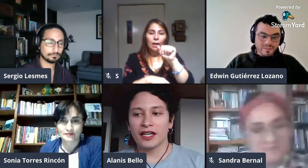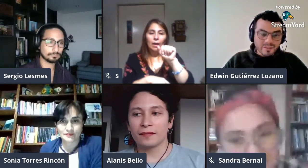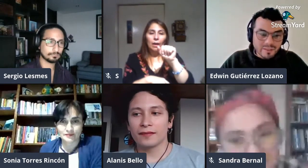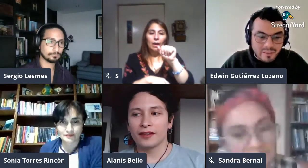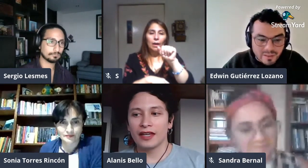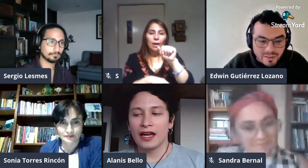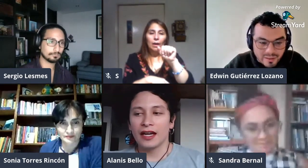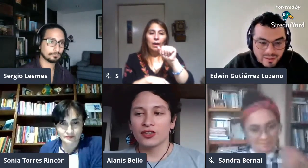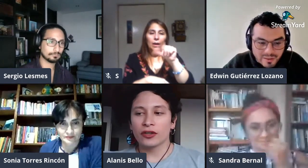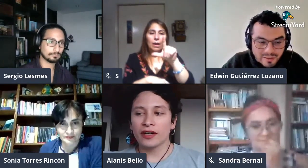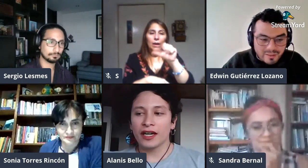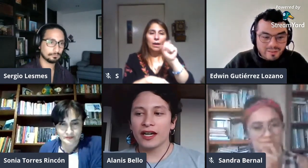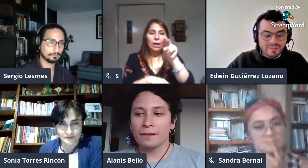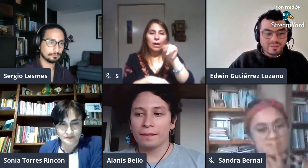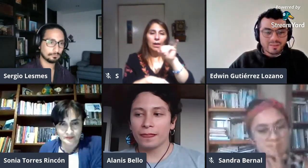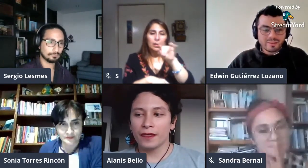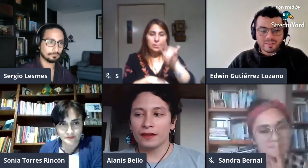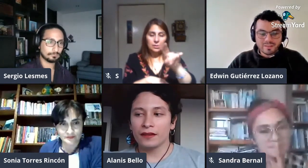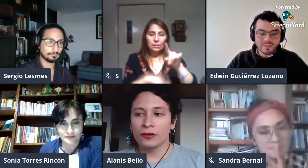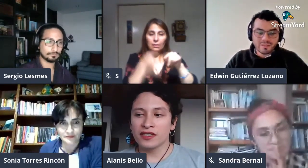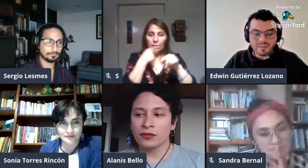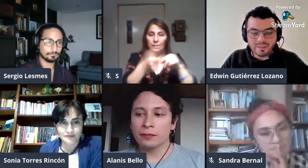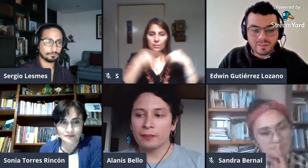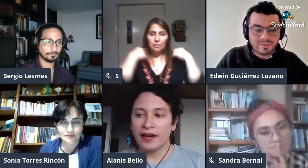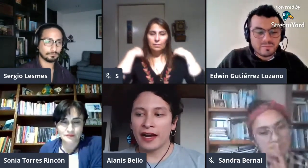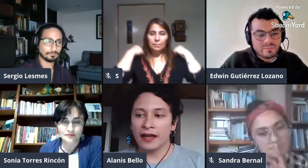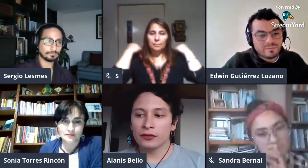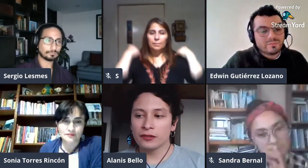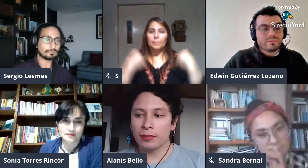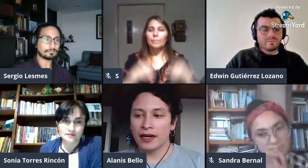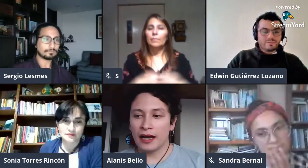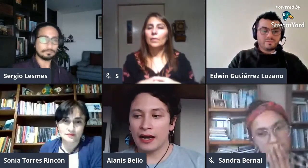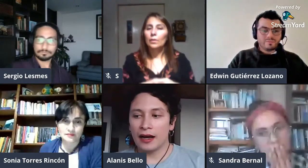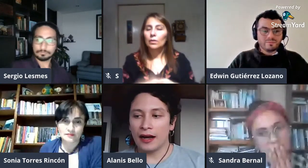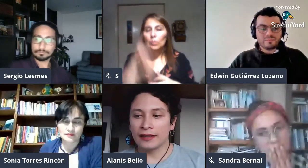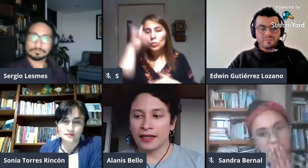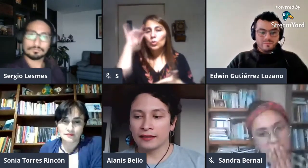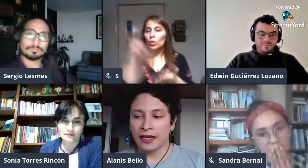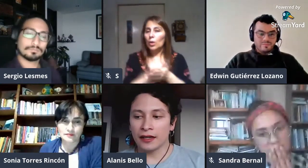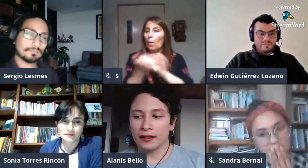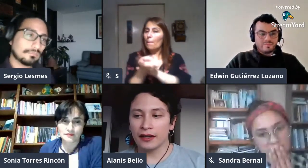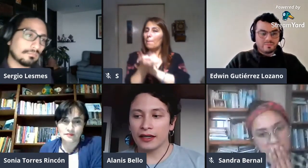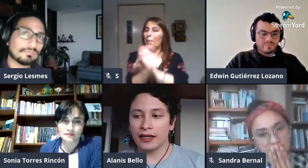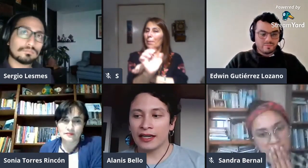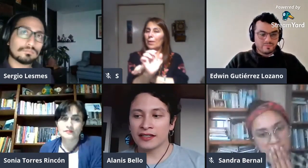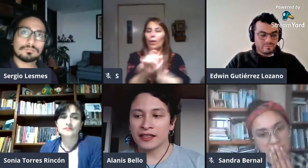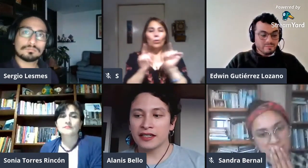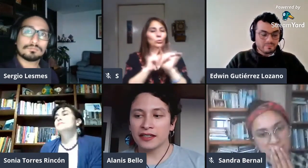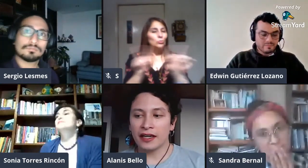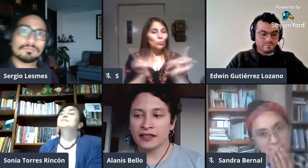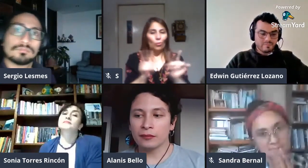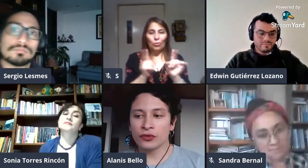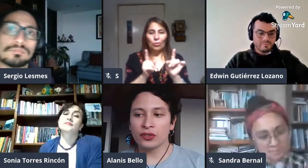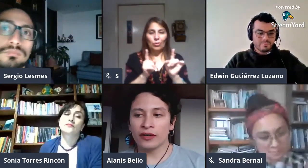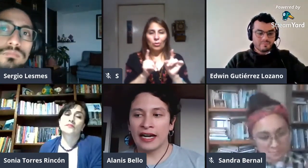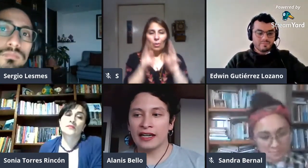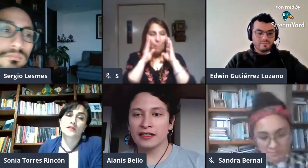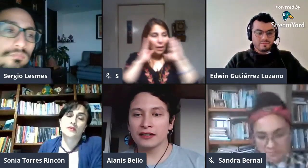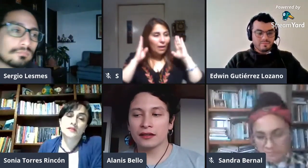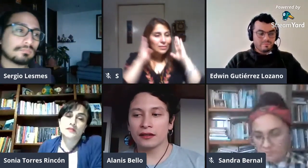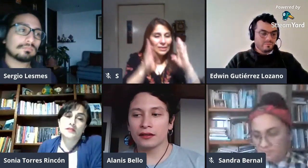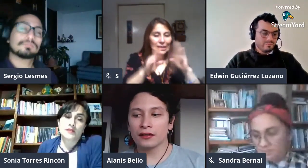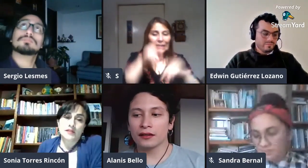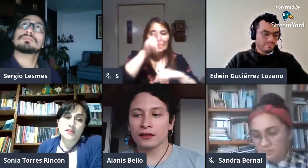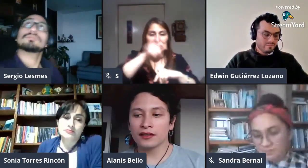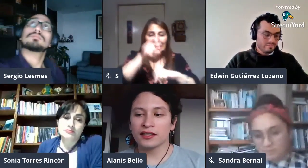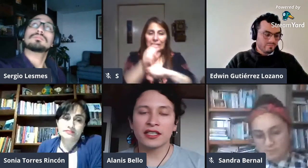señora. Yo creo que no estamos preparados para atender las necesidades